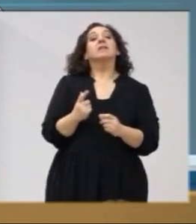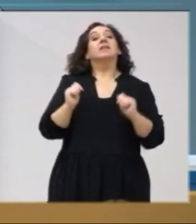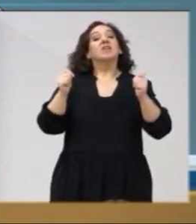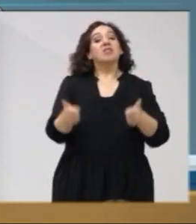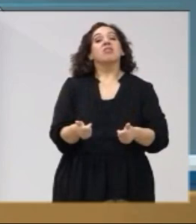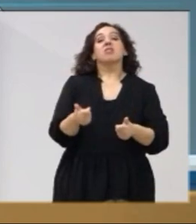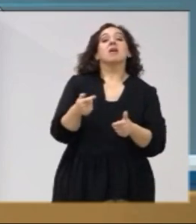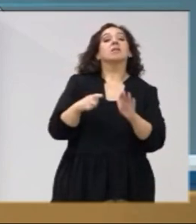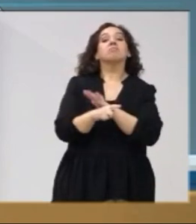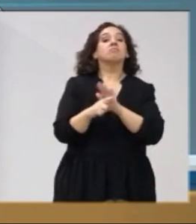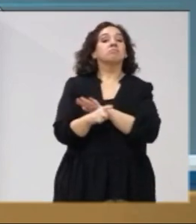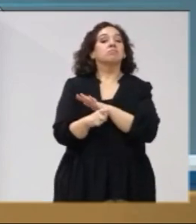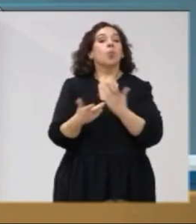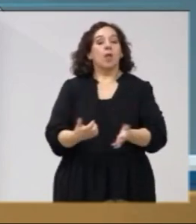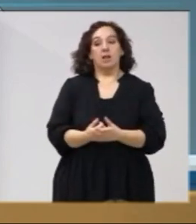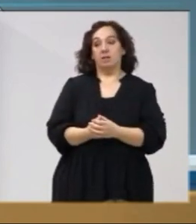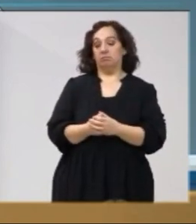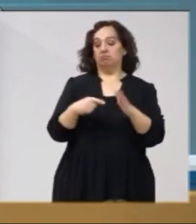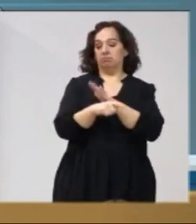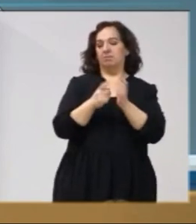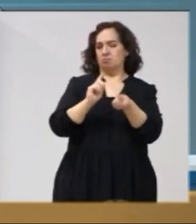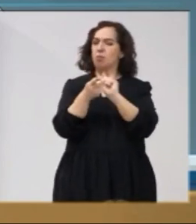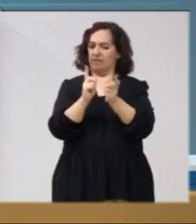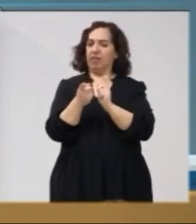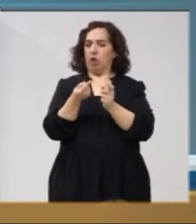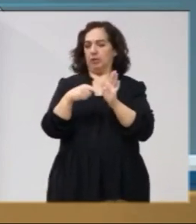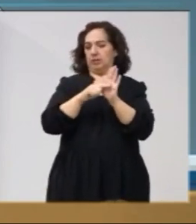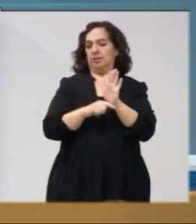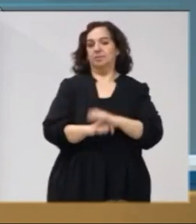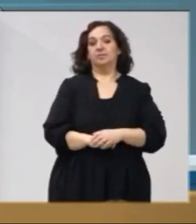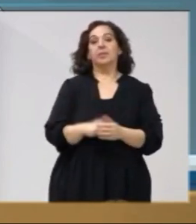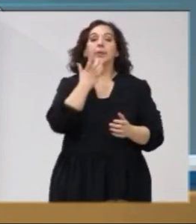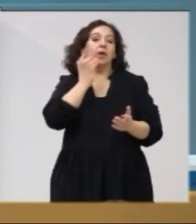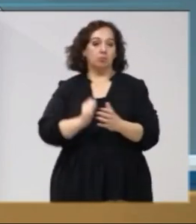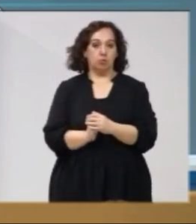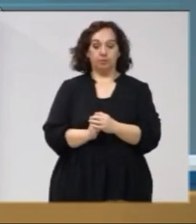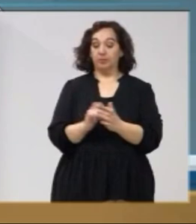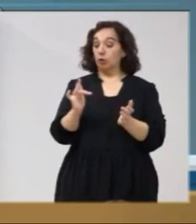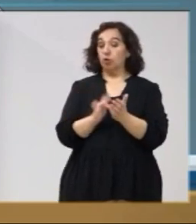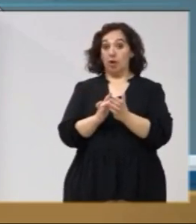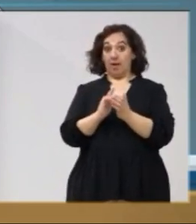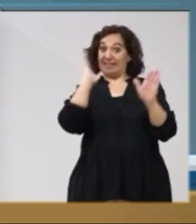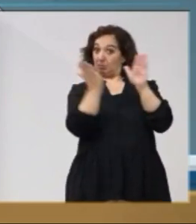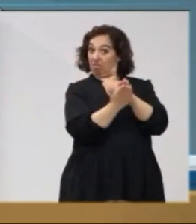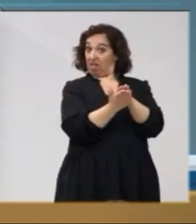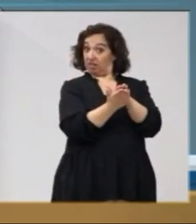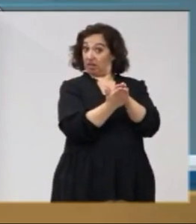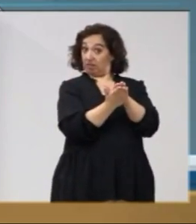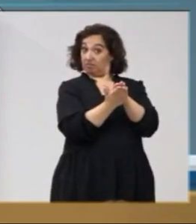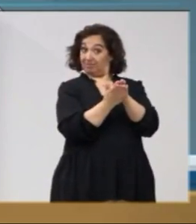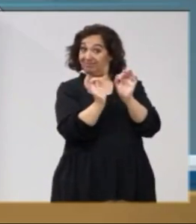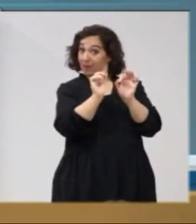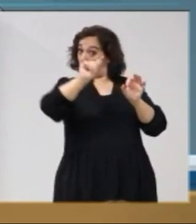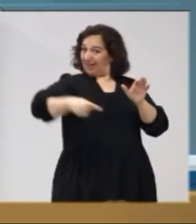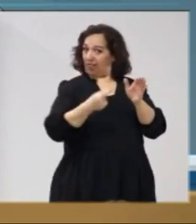la tramitación para hacer algunas modificaciones. Por ejemplo, cuando un expediente de